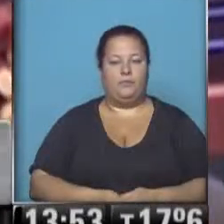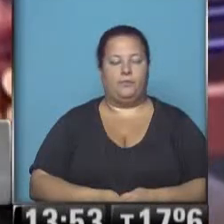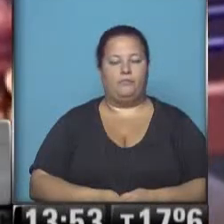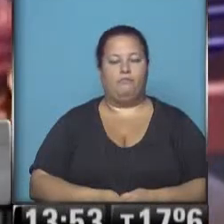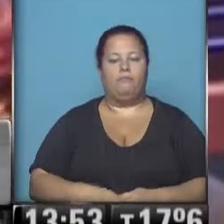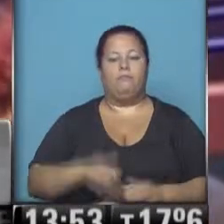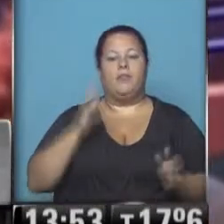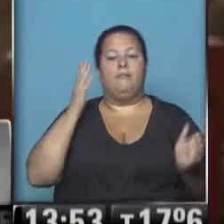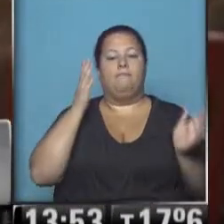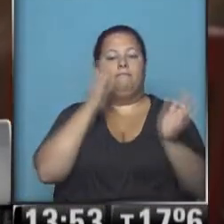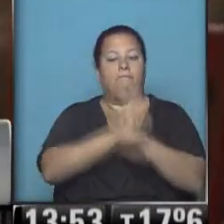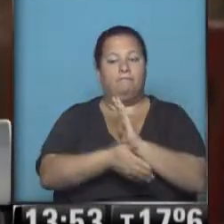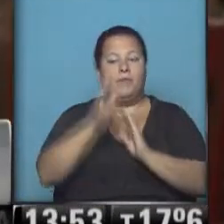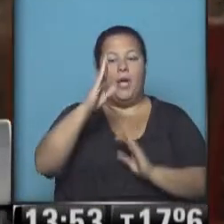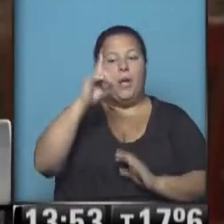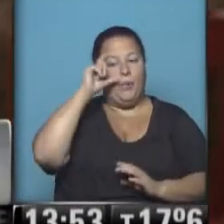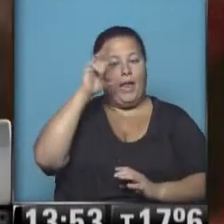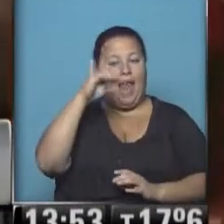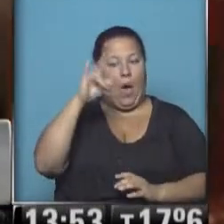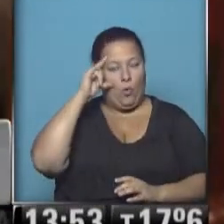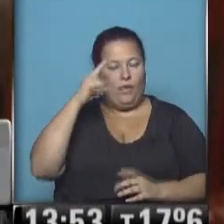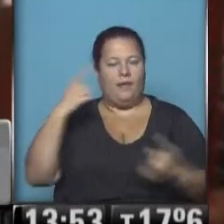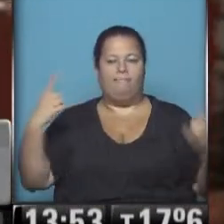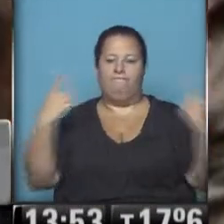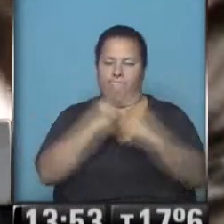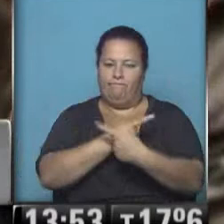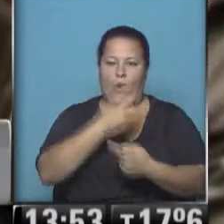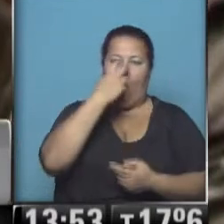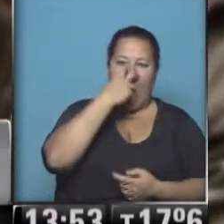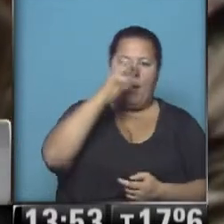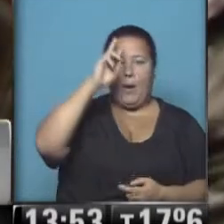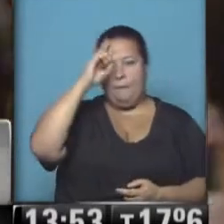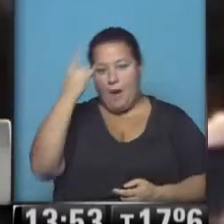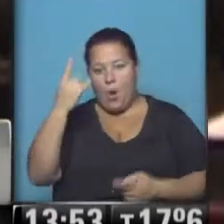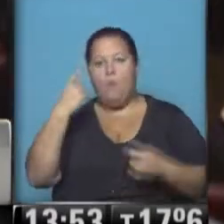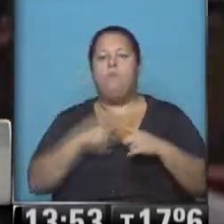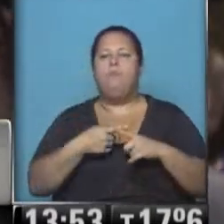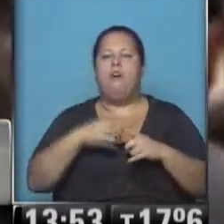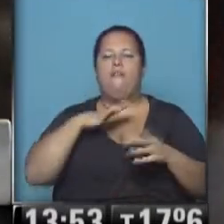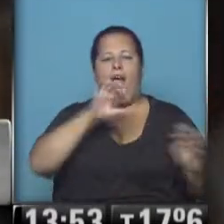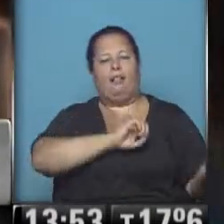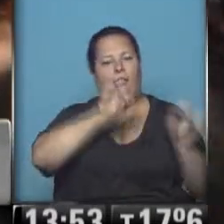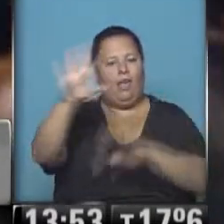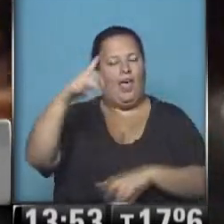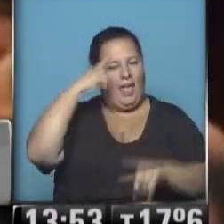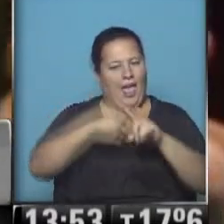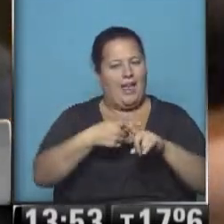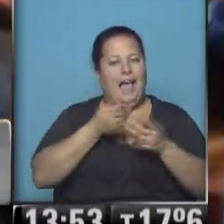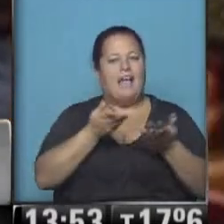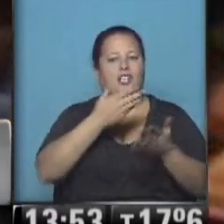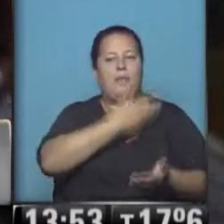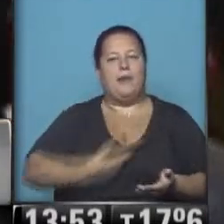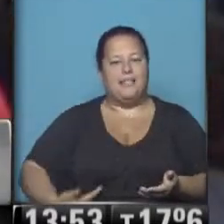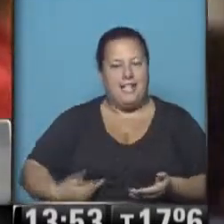Después de la huida de Martín Belaunde, hay fuego cruzado entre Bolivia y Perú por la lenta extradición del ex asesor del